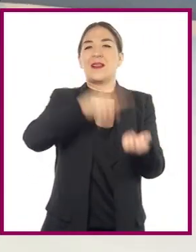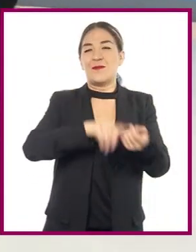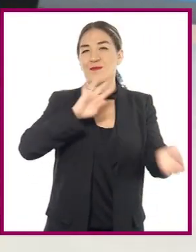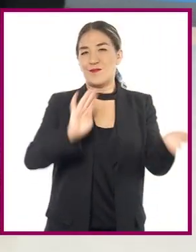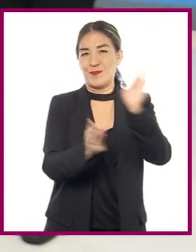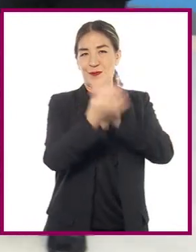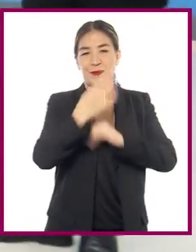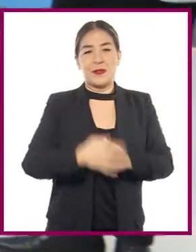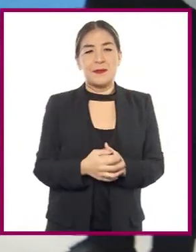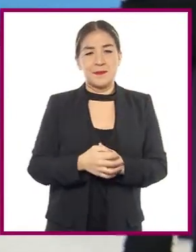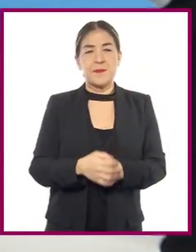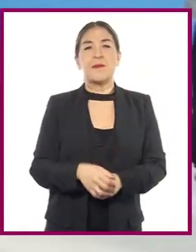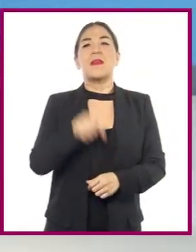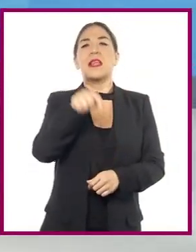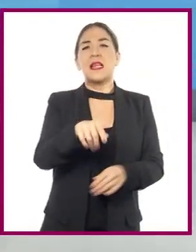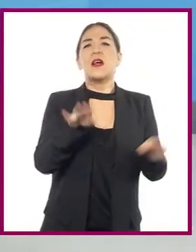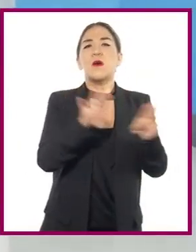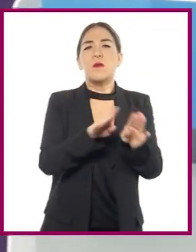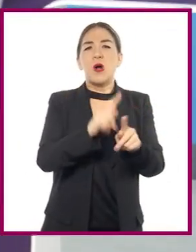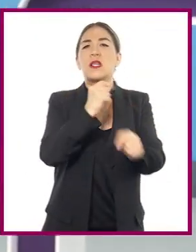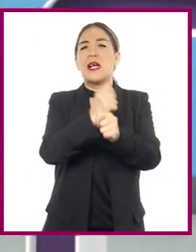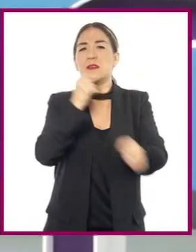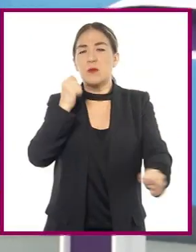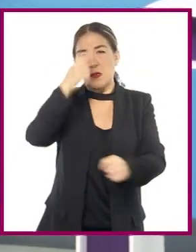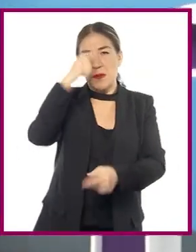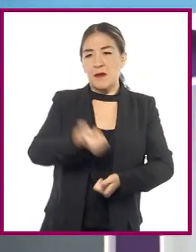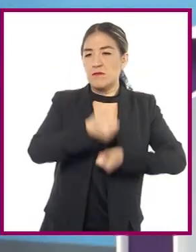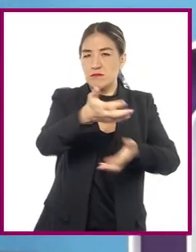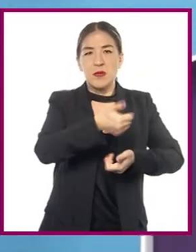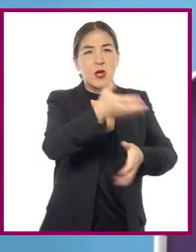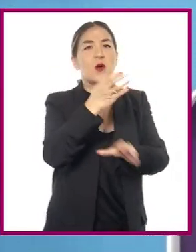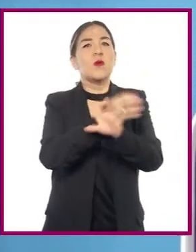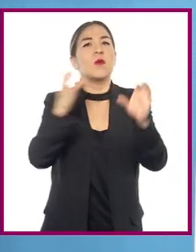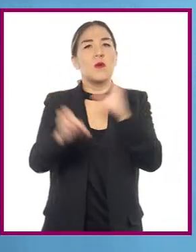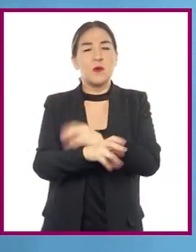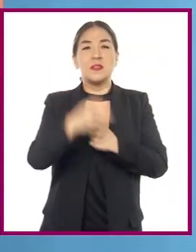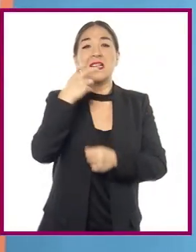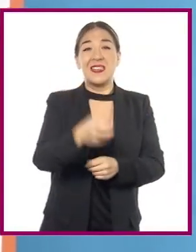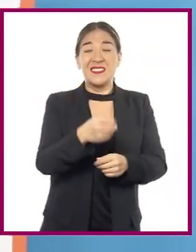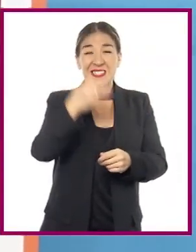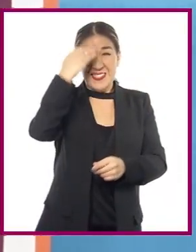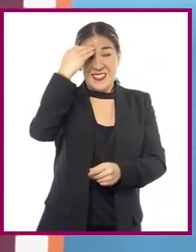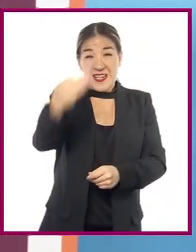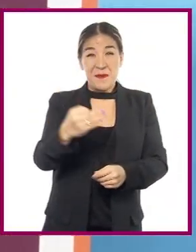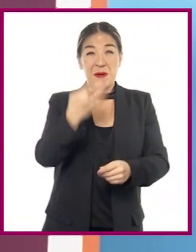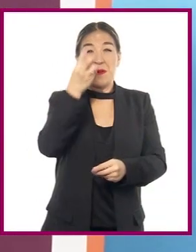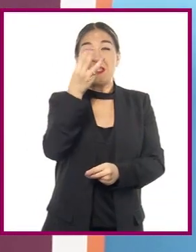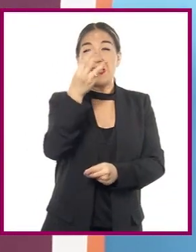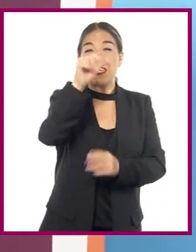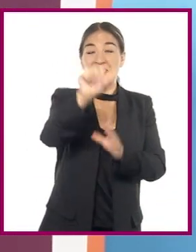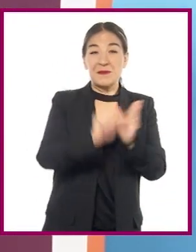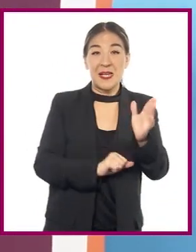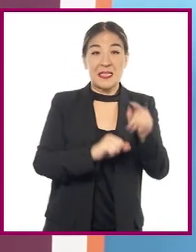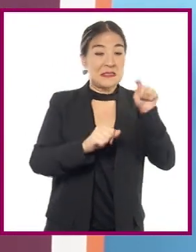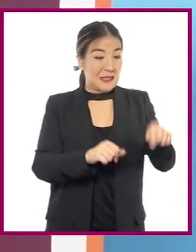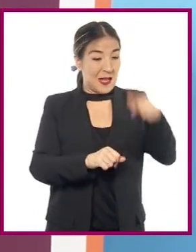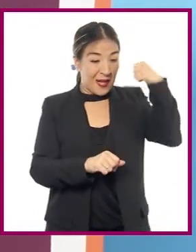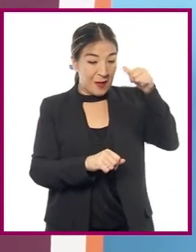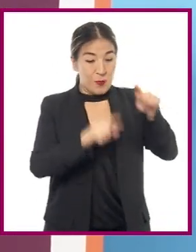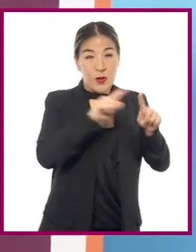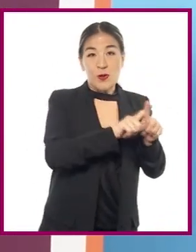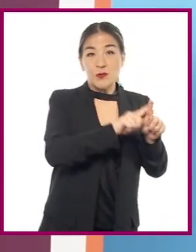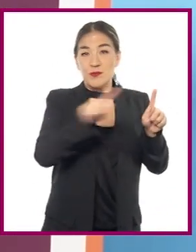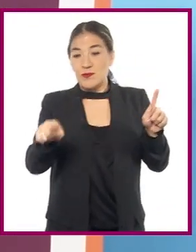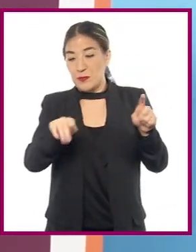Cabe aclarar que el transporte e intercambio de productos duraba 3 meses desde Acapulco a Manila y